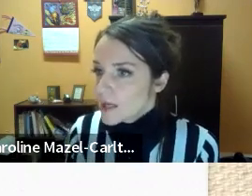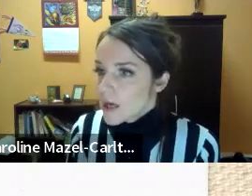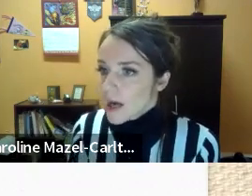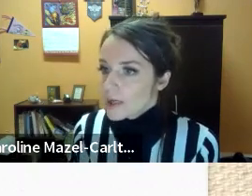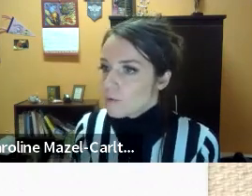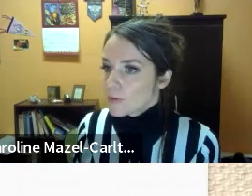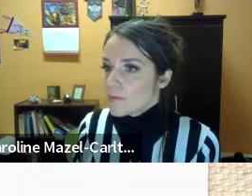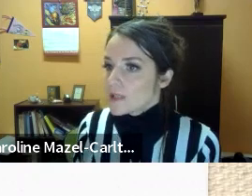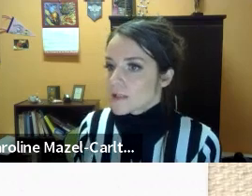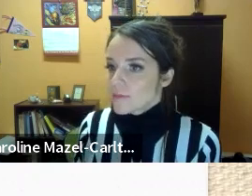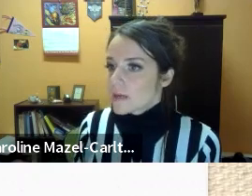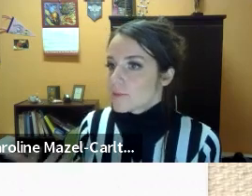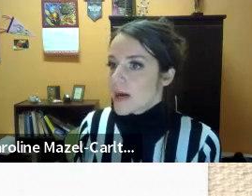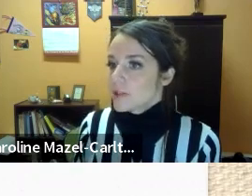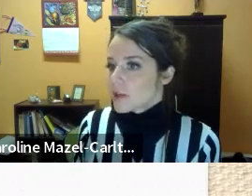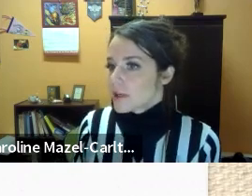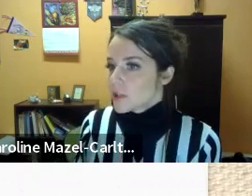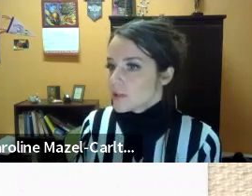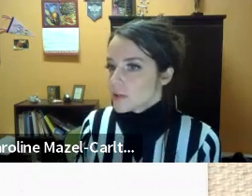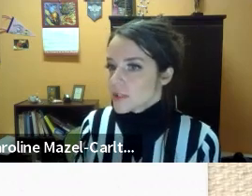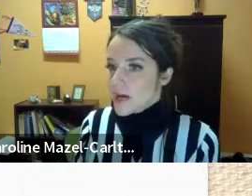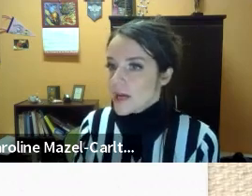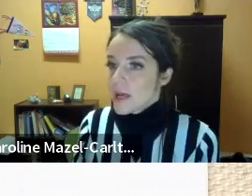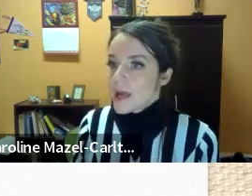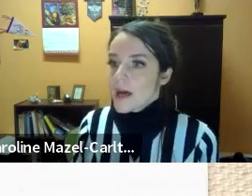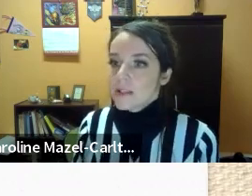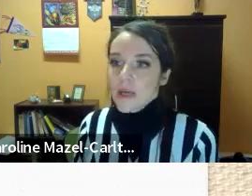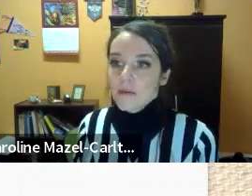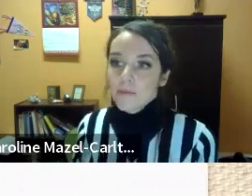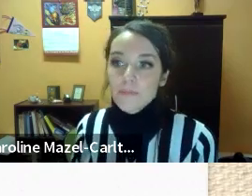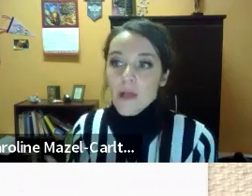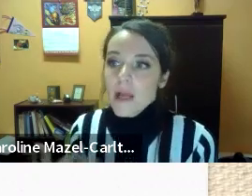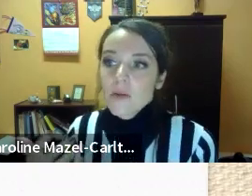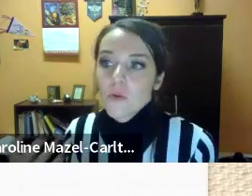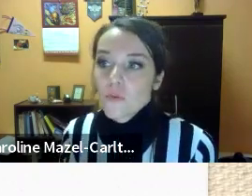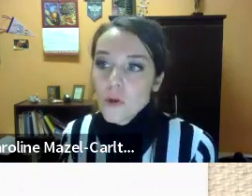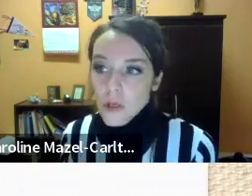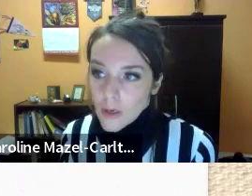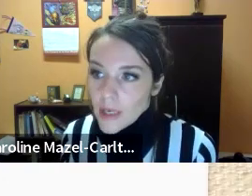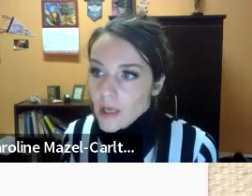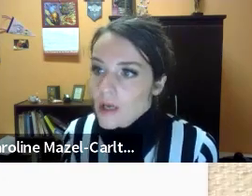de alternativas al suicidio. Y